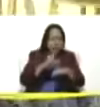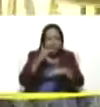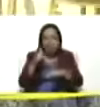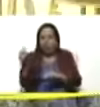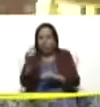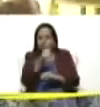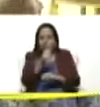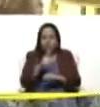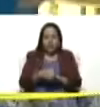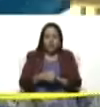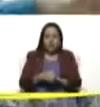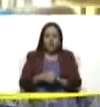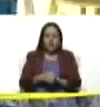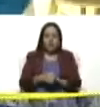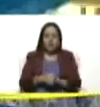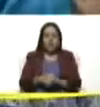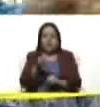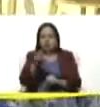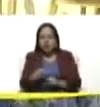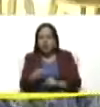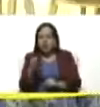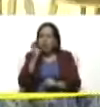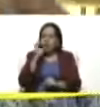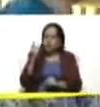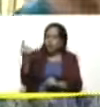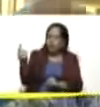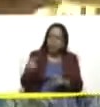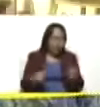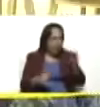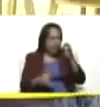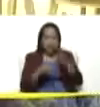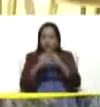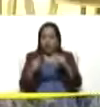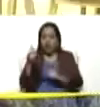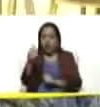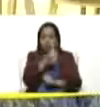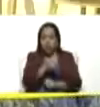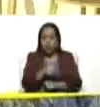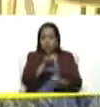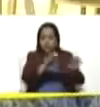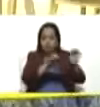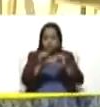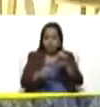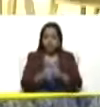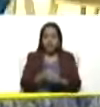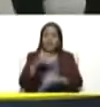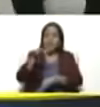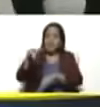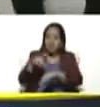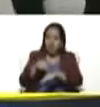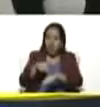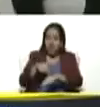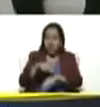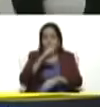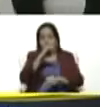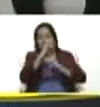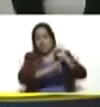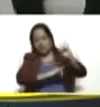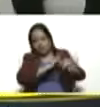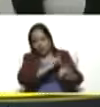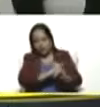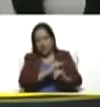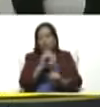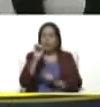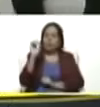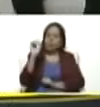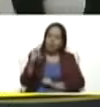catador. No es que un solo catador cata uno, este cata la otra, no. Cada uno la prueban todos. Por los catadores nacionales e internacionales. Y los internacionales. Entonces eso